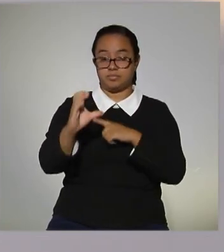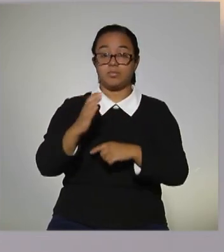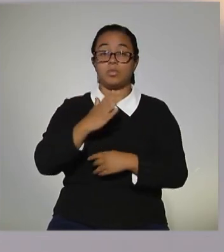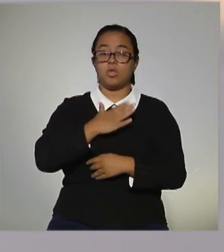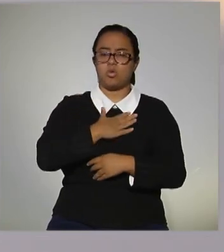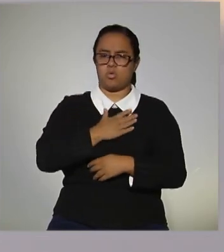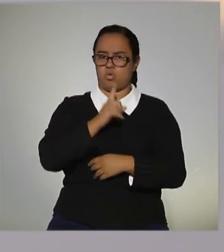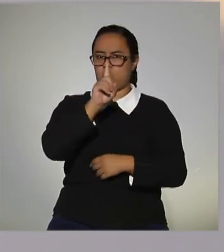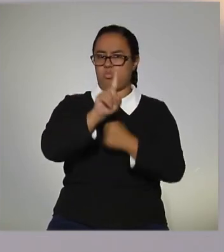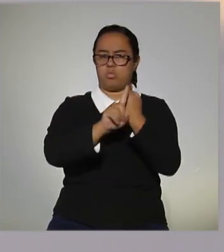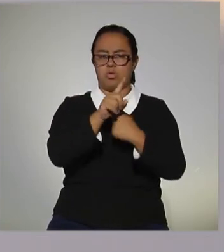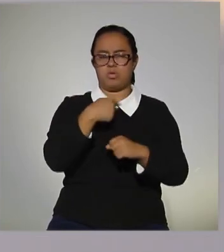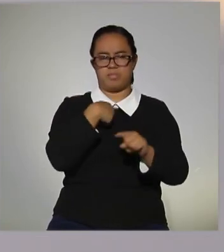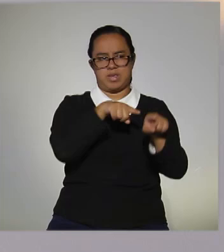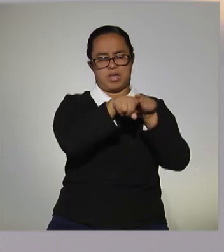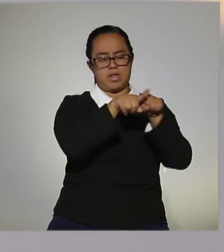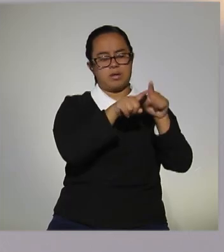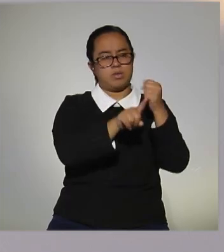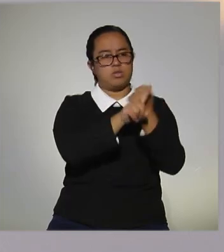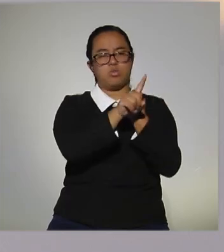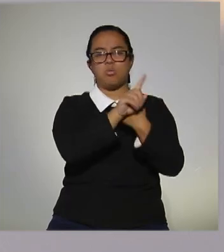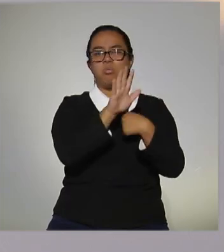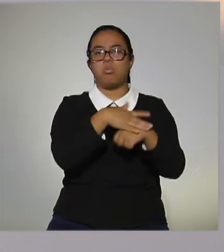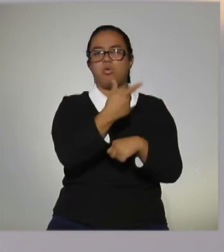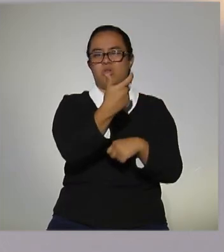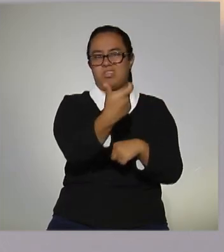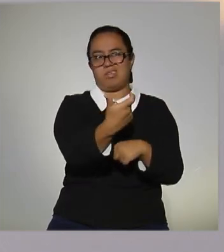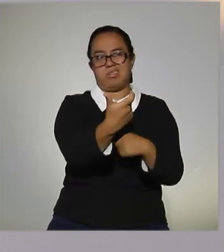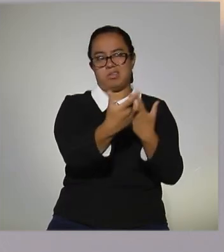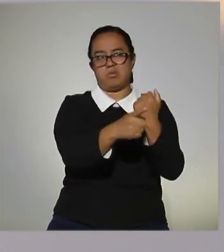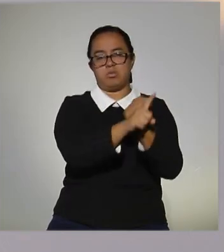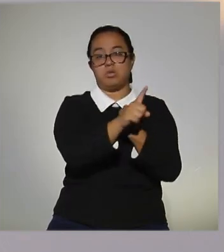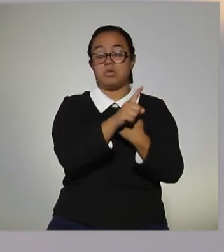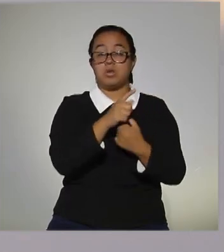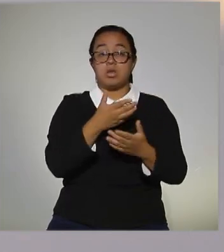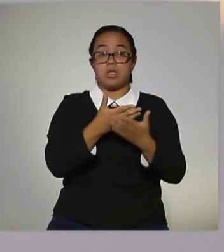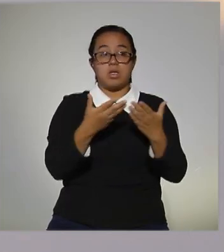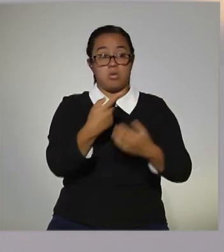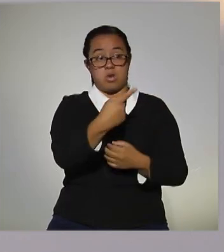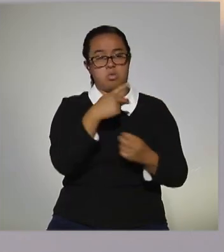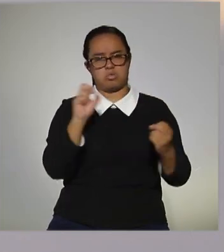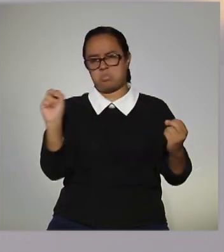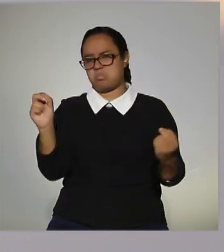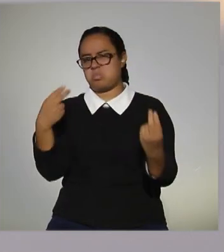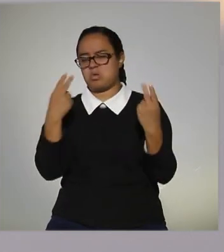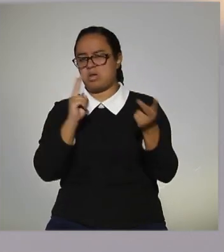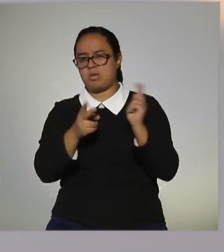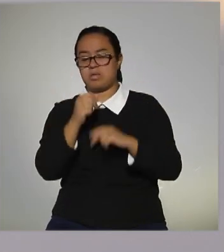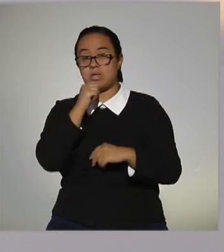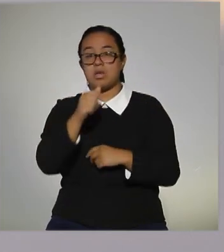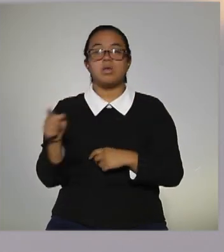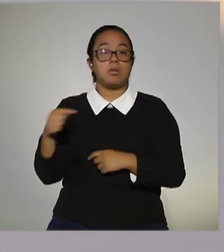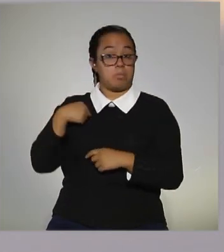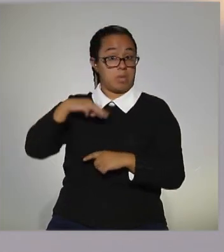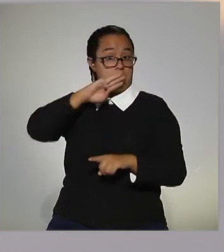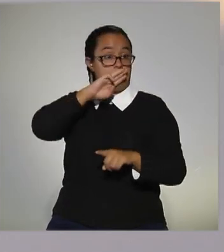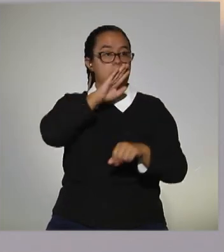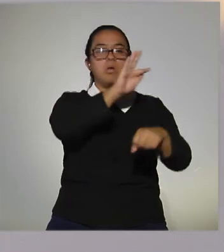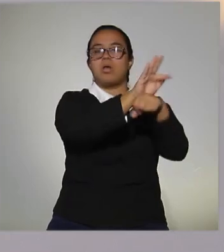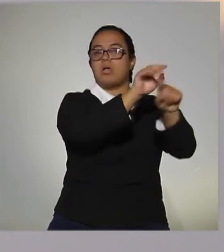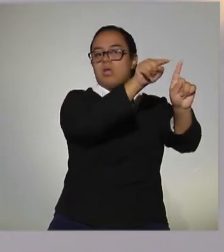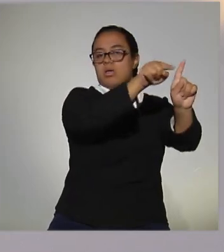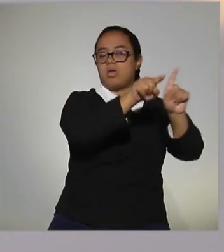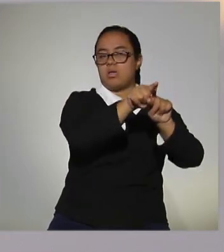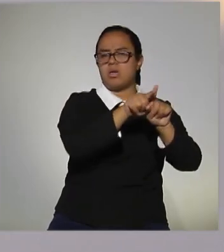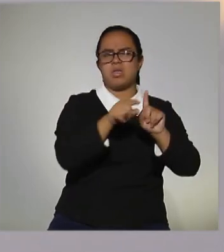un problema con uno de mis hermanos por temas de dinero y es la fecha que no nos hablamos. Mi mamá estuvo a favor de él y para